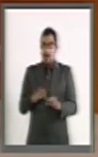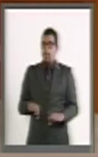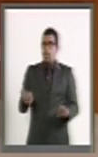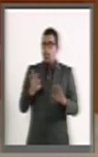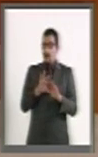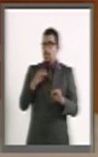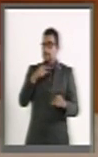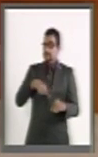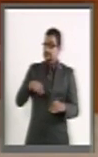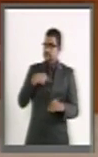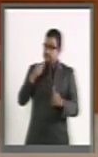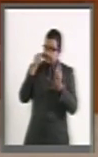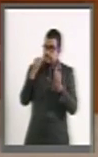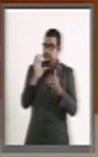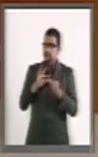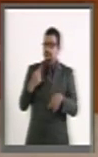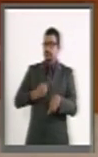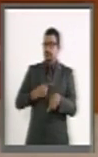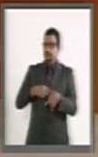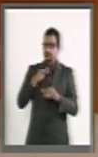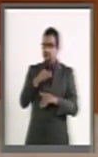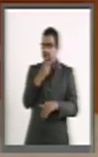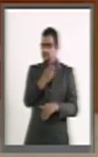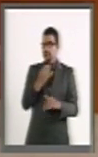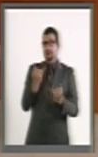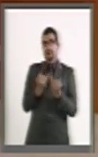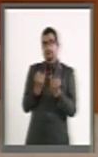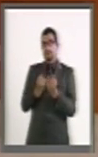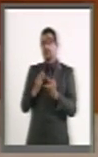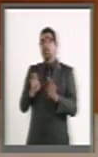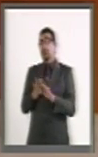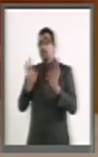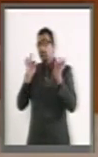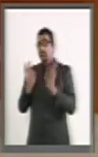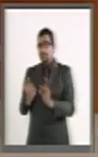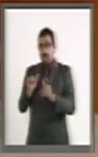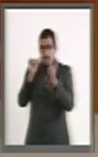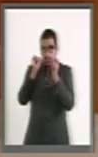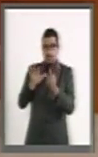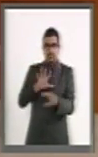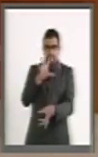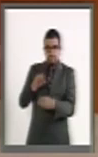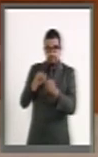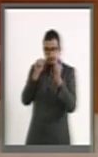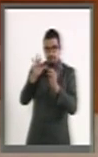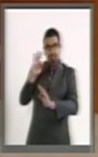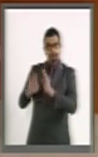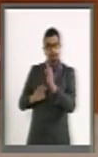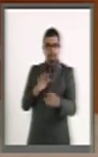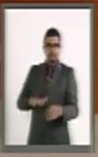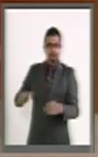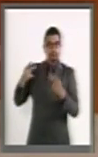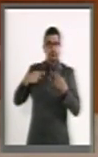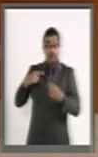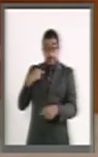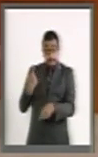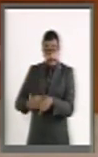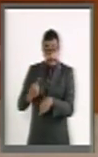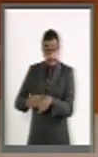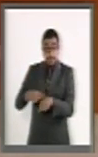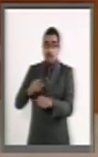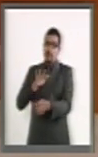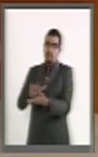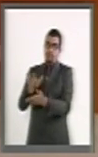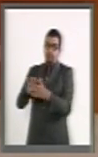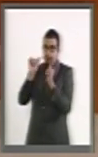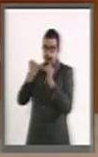sobre la enfermedad, pero también sobre la calidad de la atención, el tratamiento y control de la población diagnosticada. Los